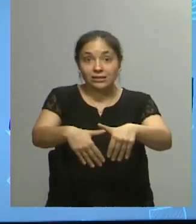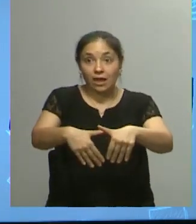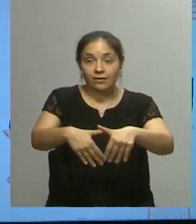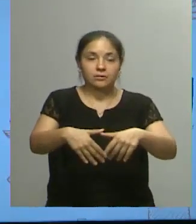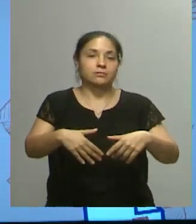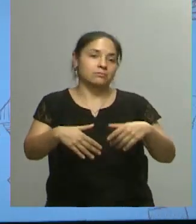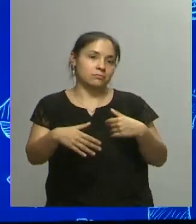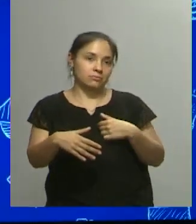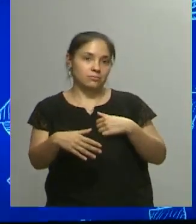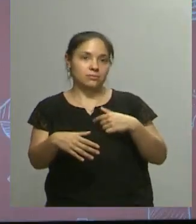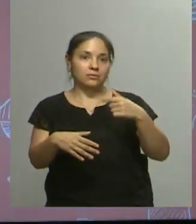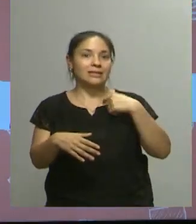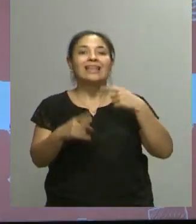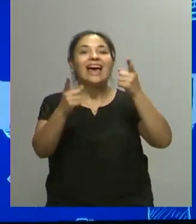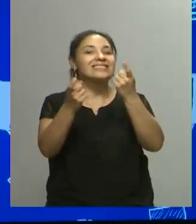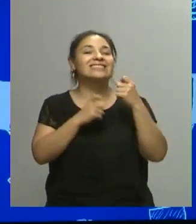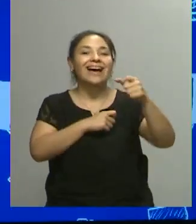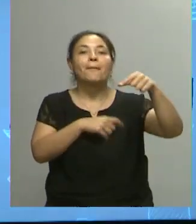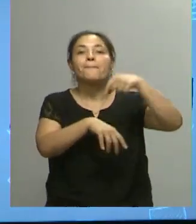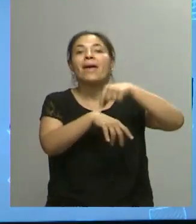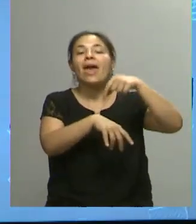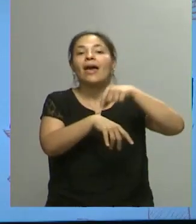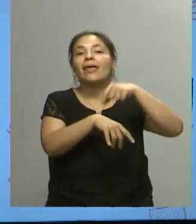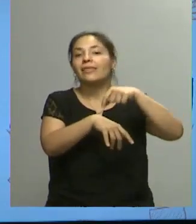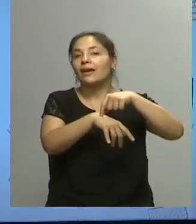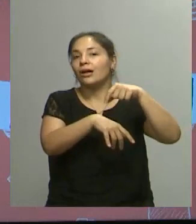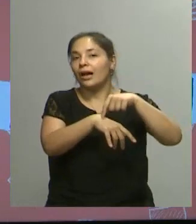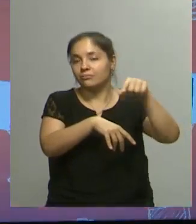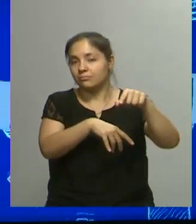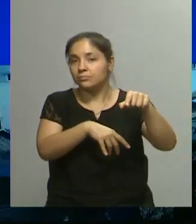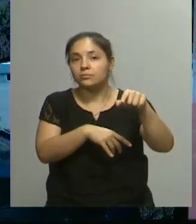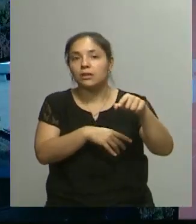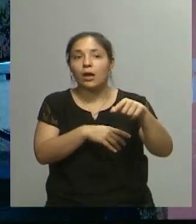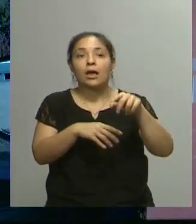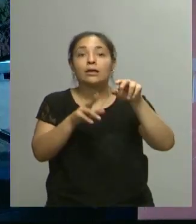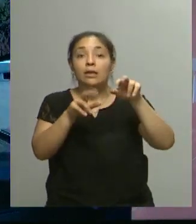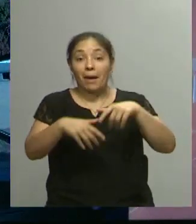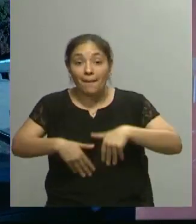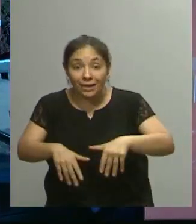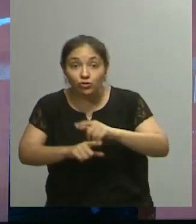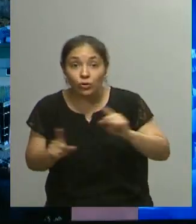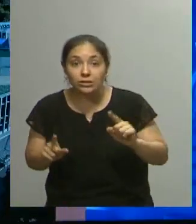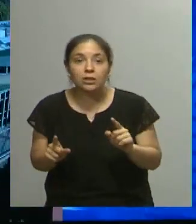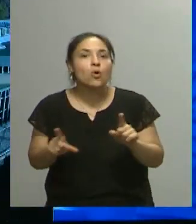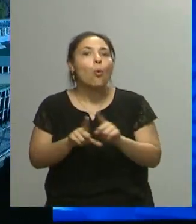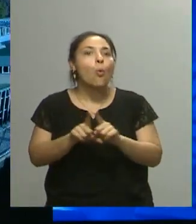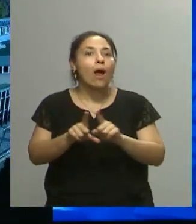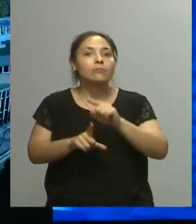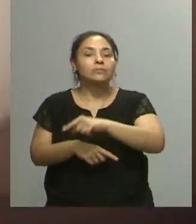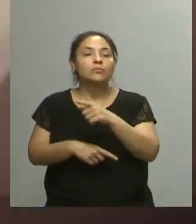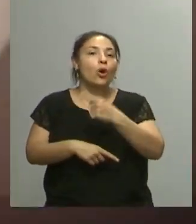yo necesitaba atención médica, no era producto de un embarazo, y aún así le pedían la autorización de algún tutor, de algún